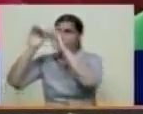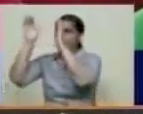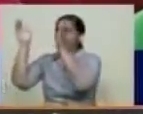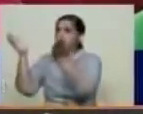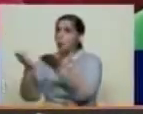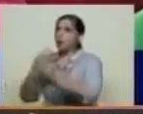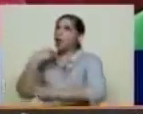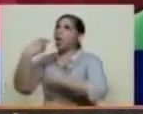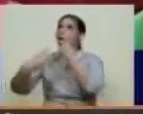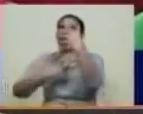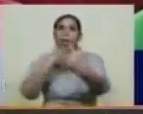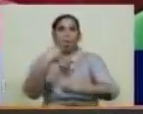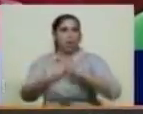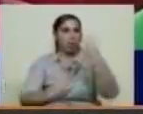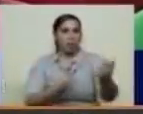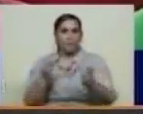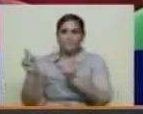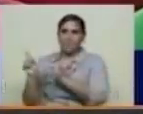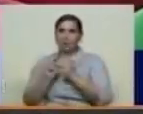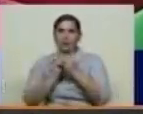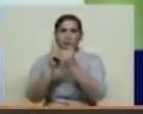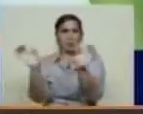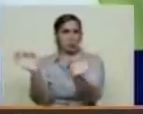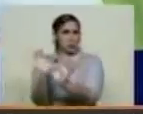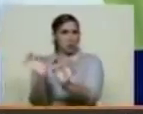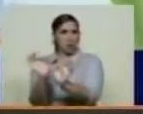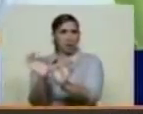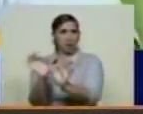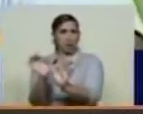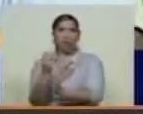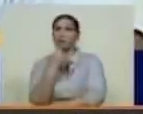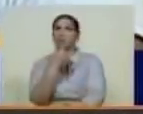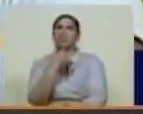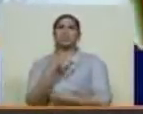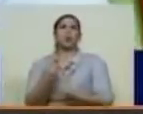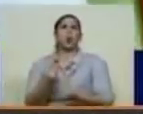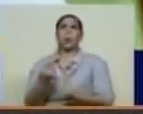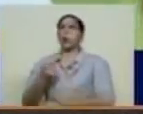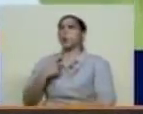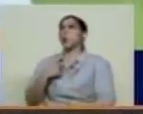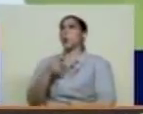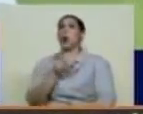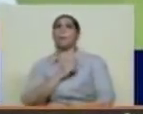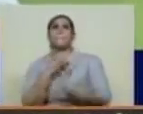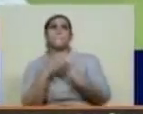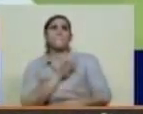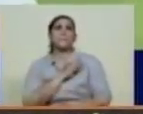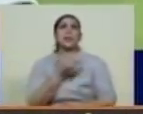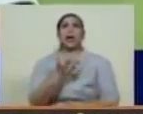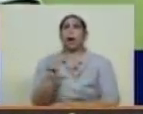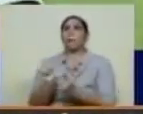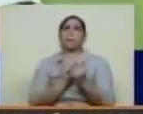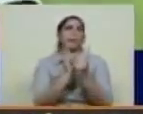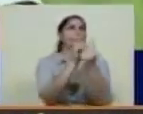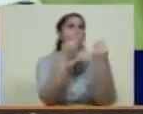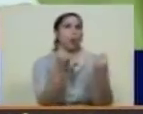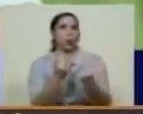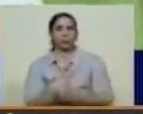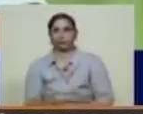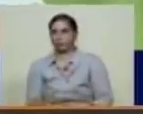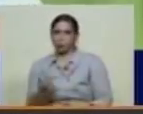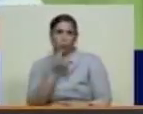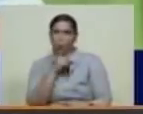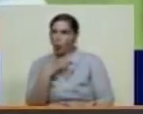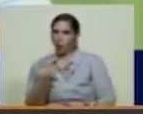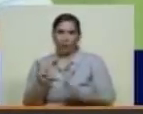estar perseguidos ni nada parecido, porque ellos aducen, no, me están persiguiendo. ¿Quién los ha estado persiguiendo? A nadie. Quédense